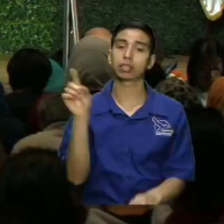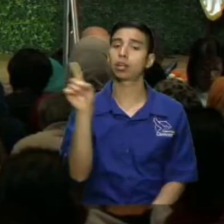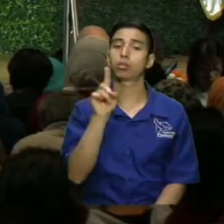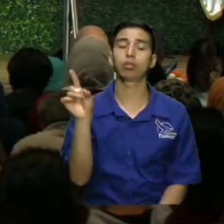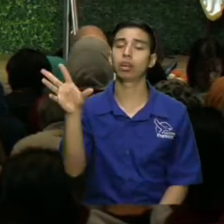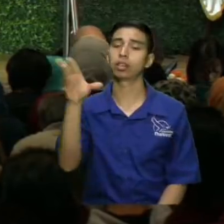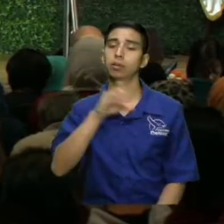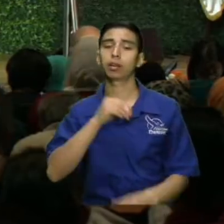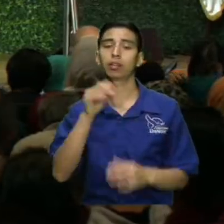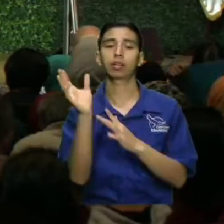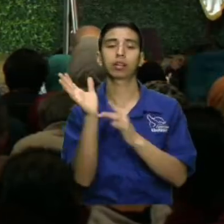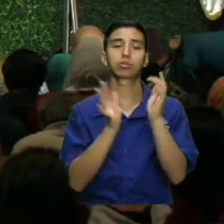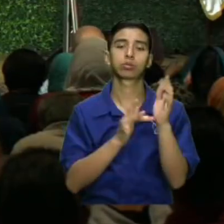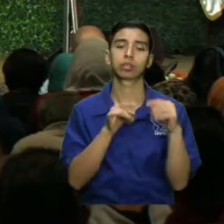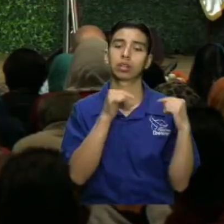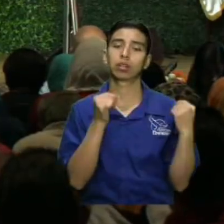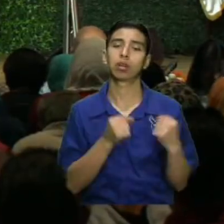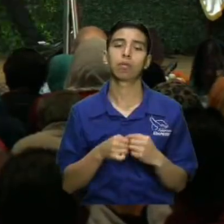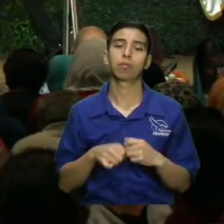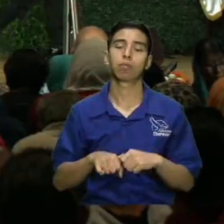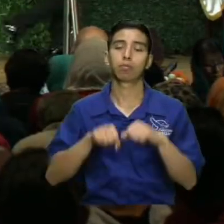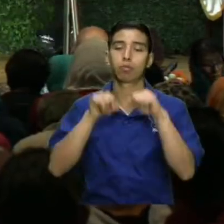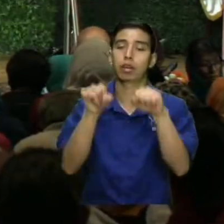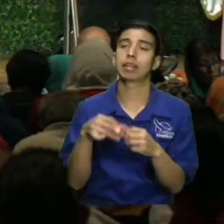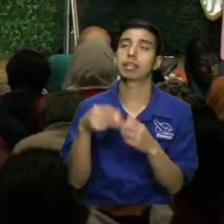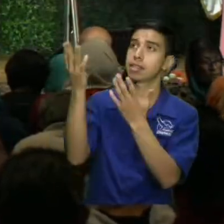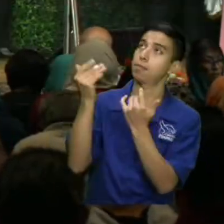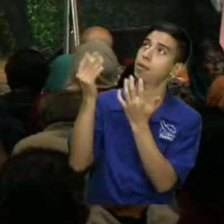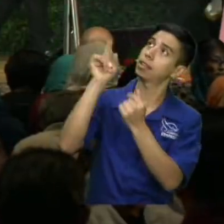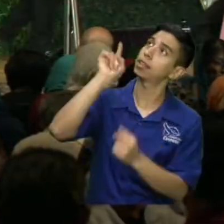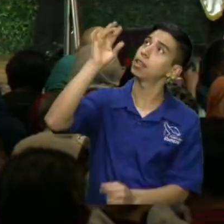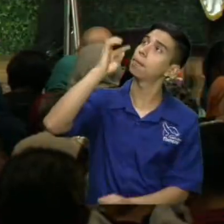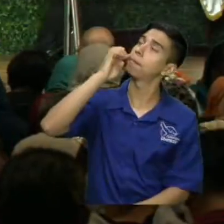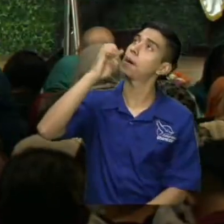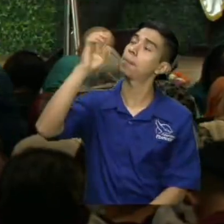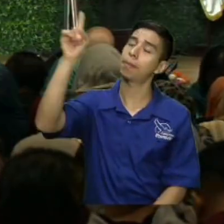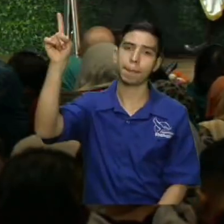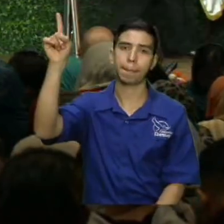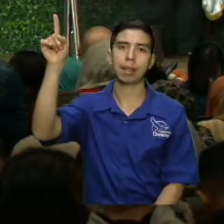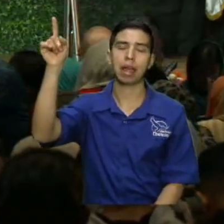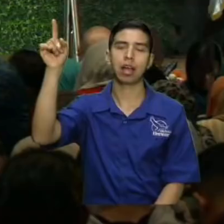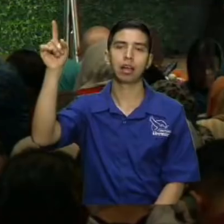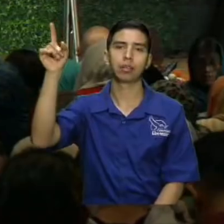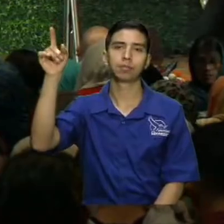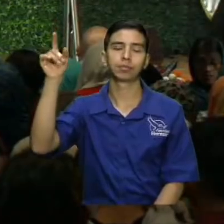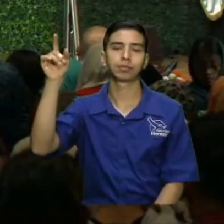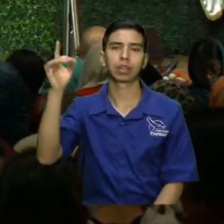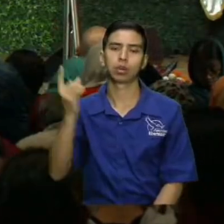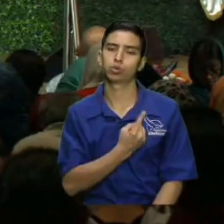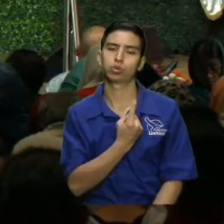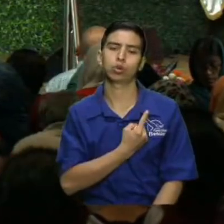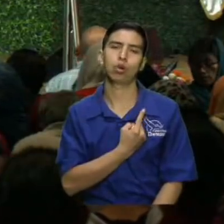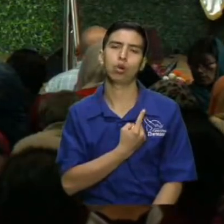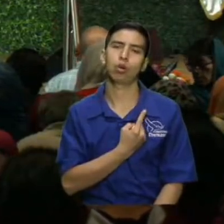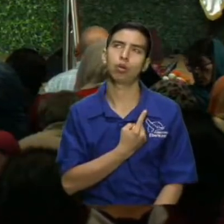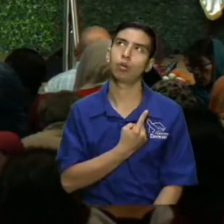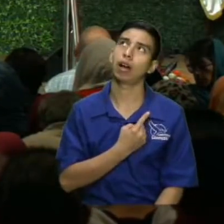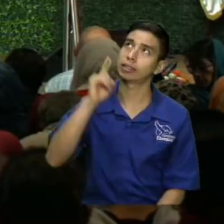desde el fondo de su corazón, no de labios solamente, sino que desde el fondo de su